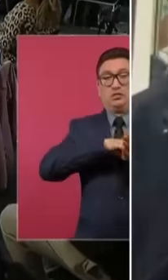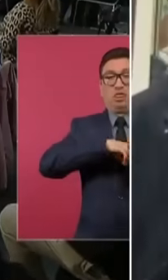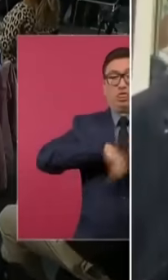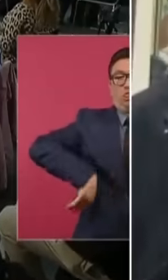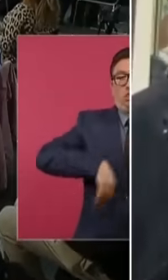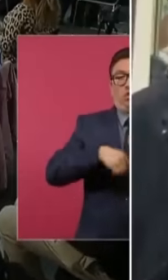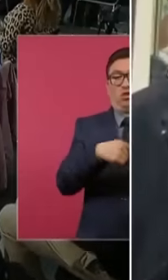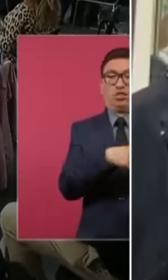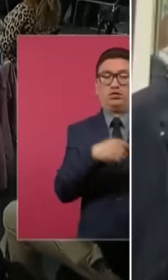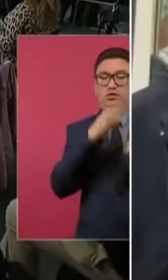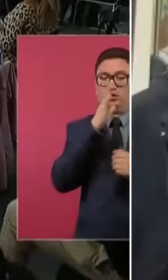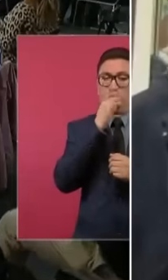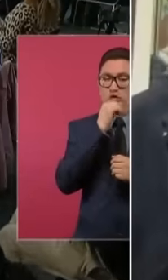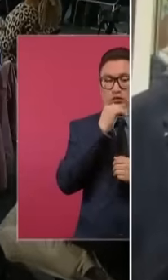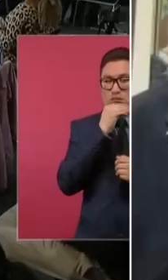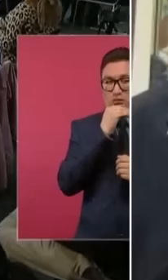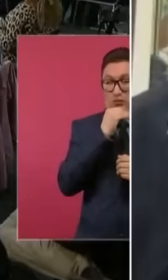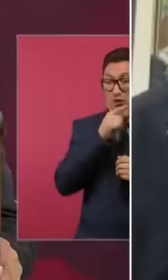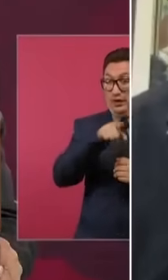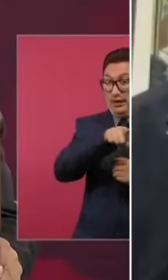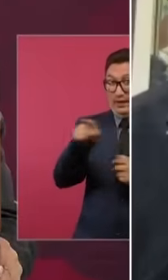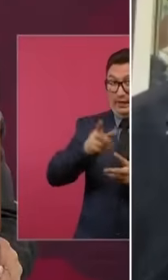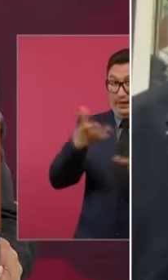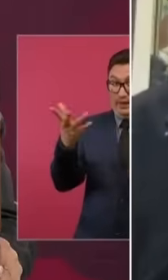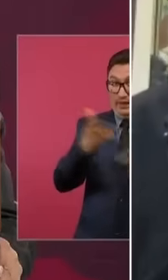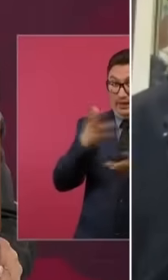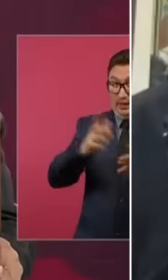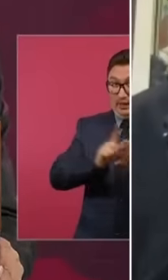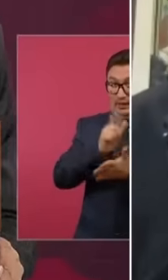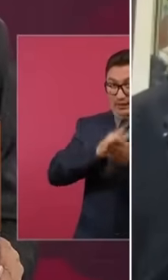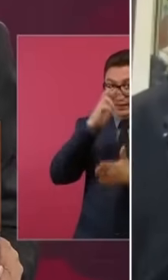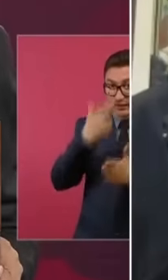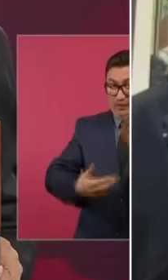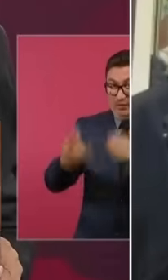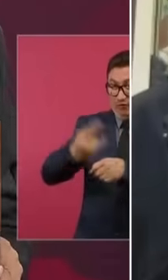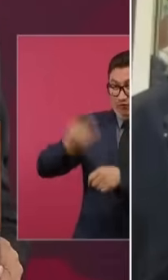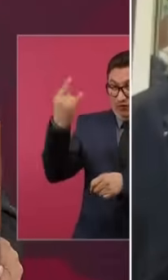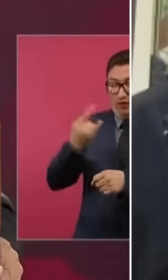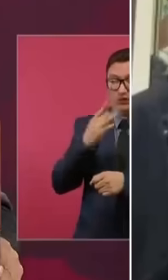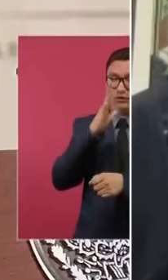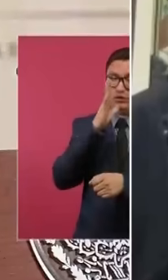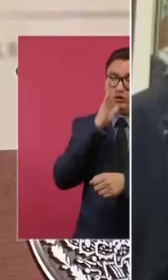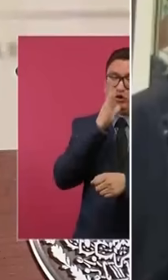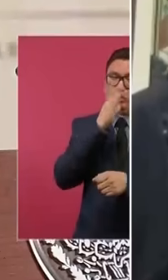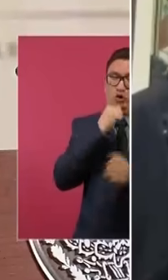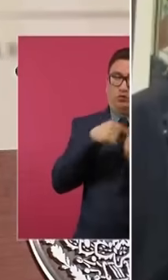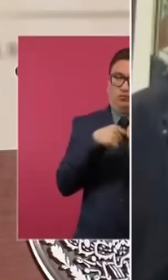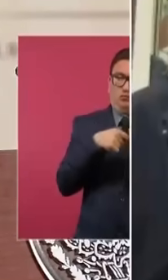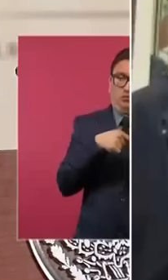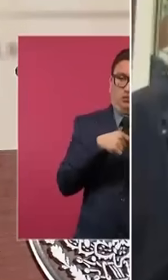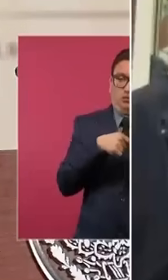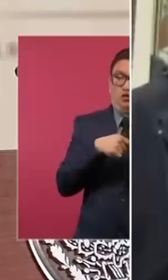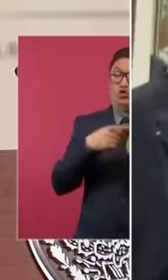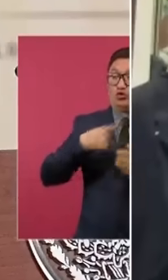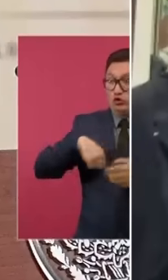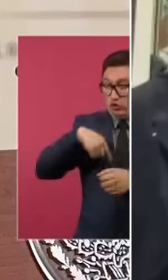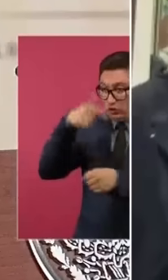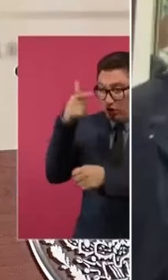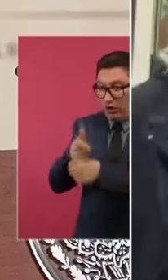a sus adversarios, a quienes señalan hierros de su gobierno. Pero a la delincuencia ni